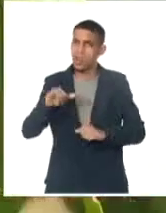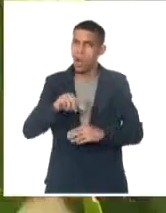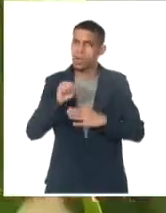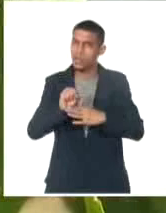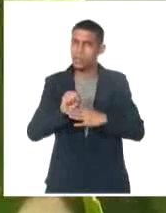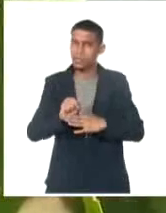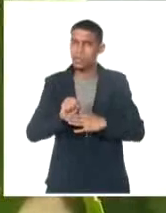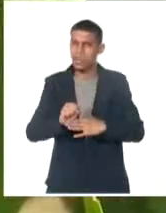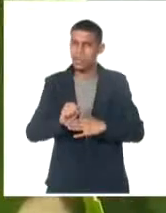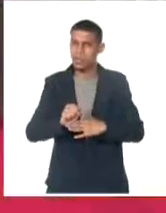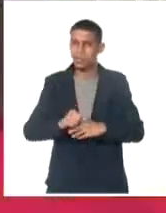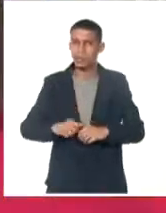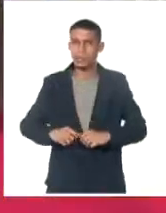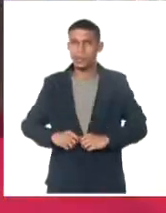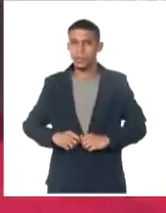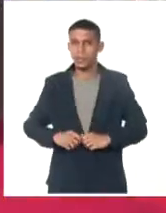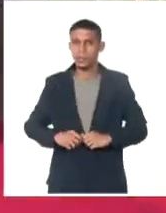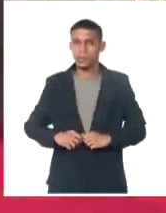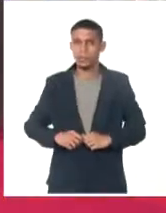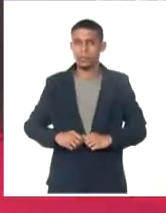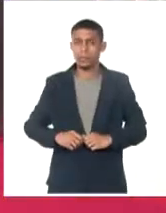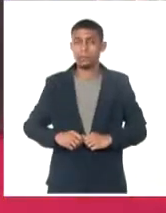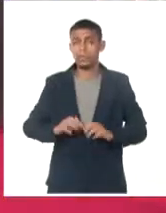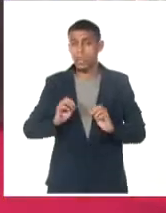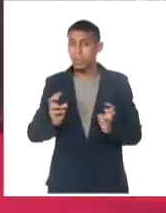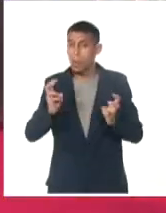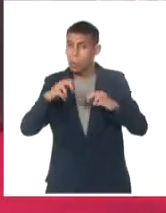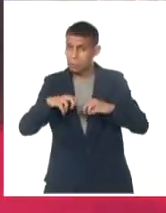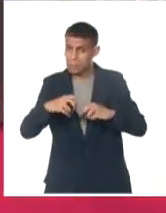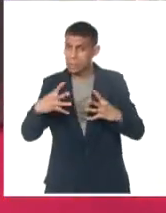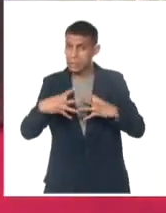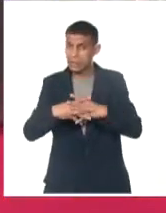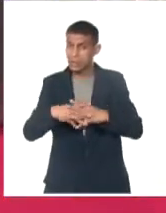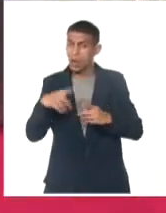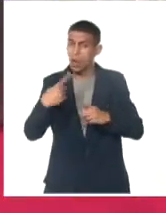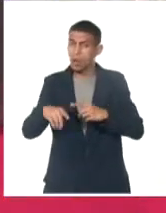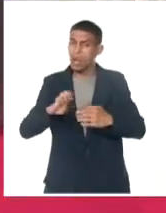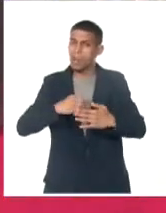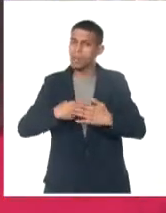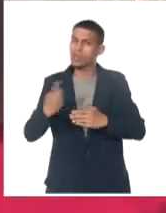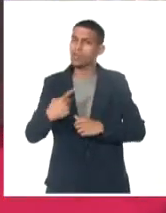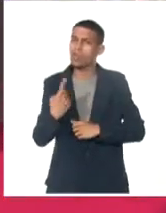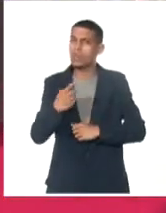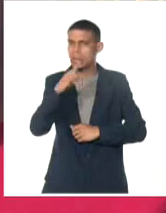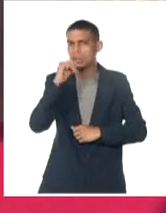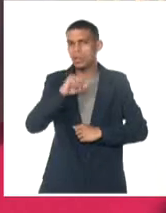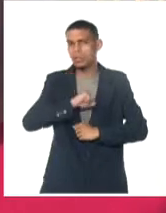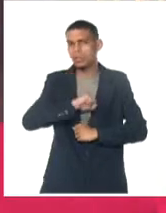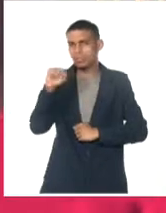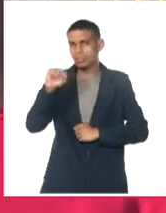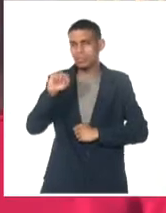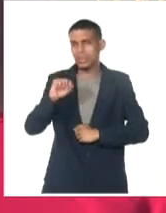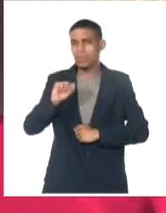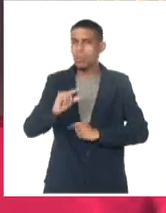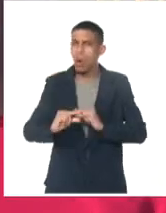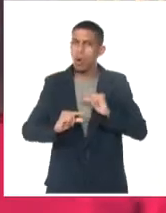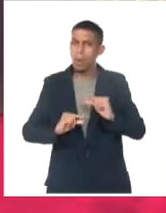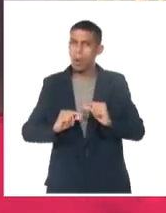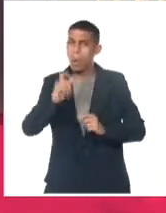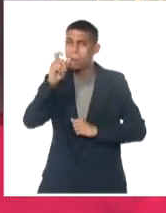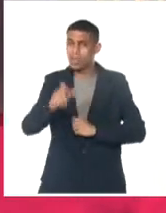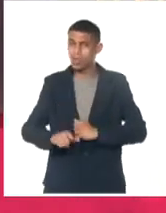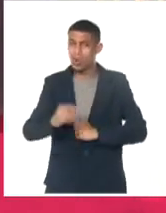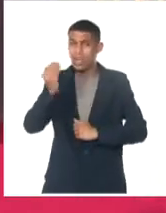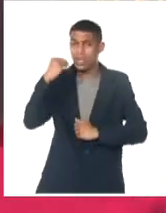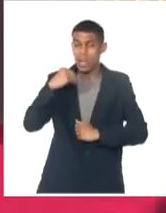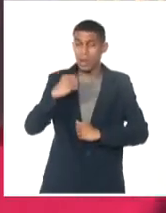la CCS 30 de noviembre. En el intercambio con los productores hemos ido logrando que la persona se concientice de la necesidad